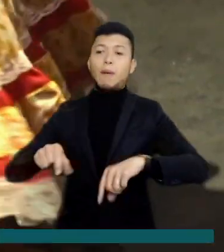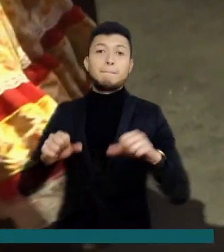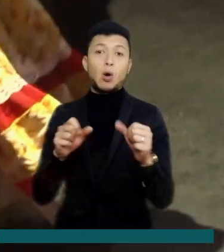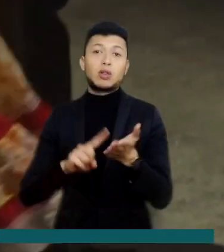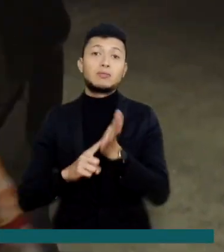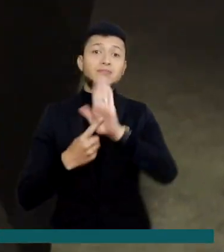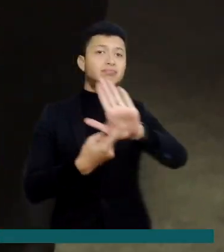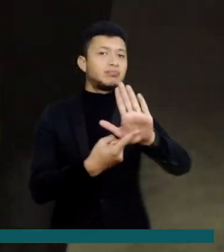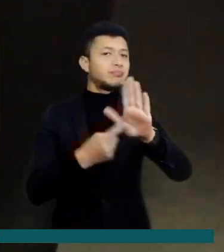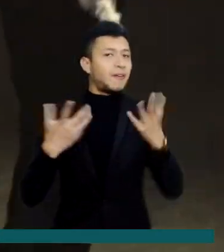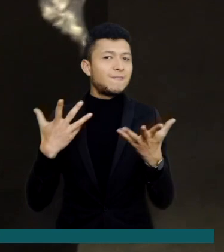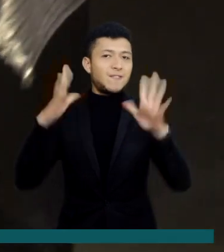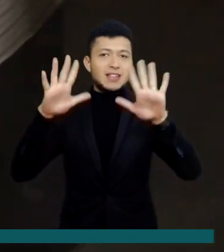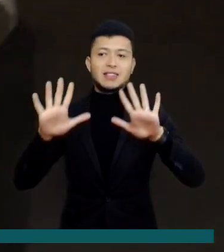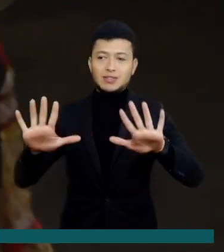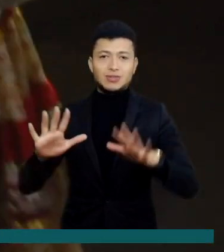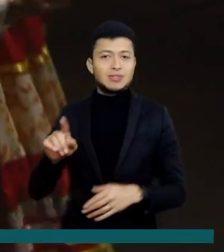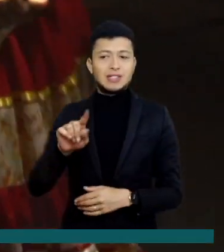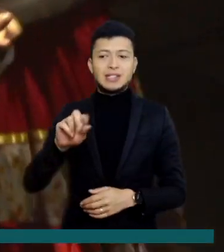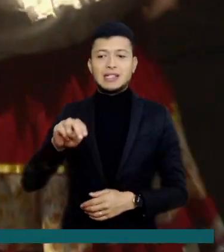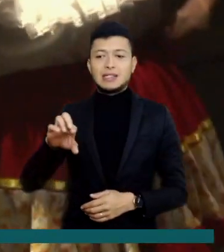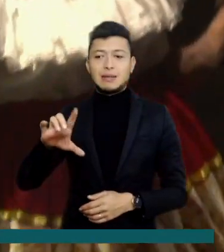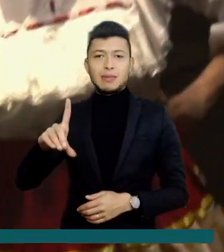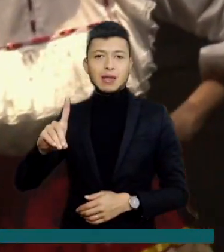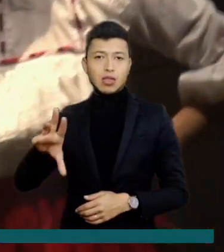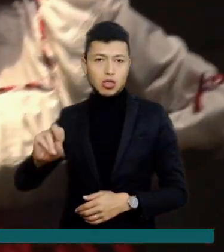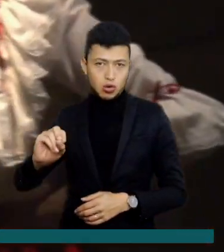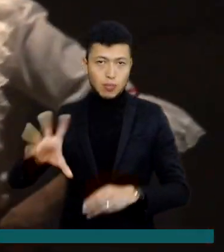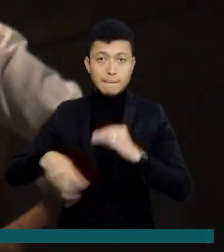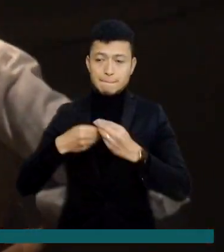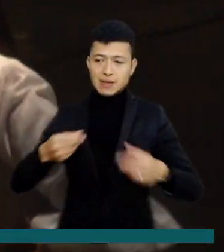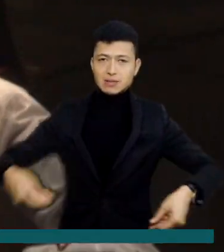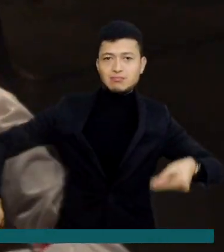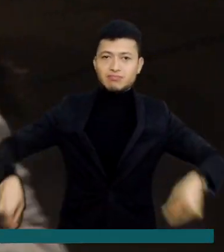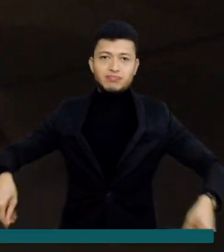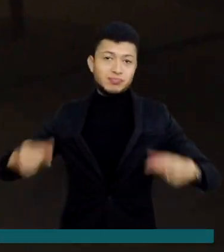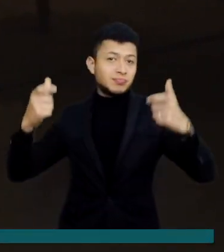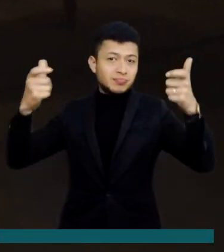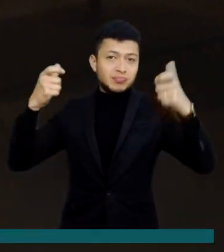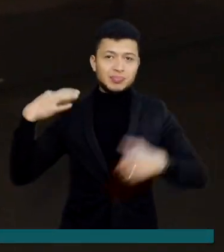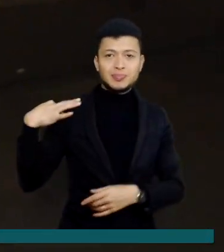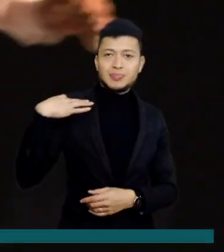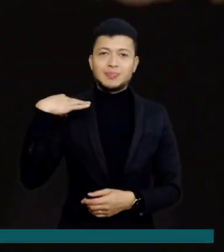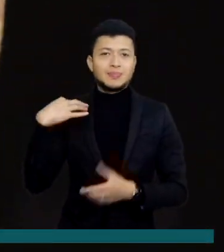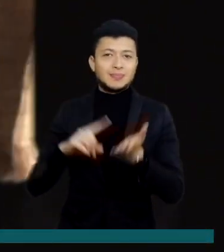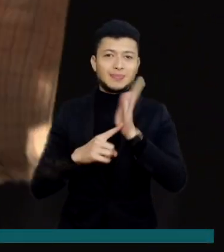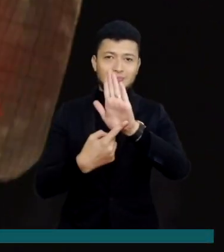del país de lo que serán las fiestas de San Pedro y el reinado nacional del bambuco en ese departamento.